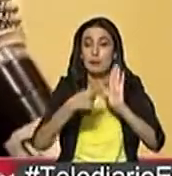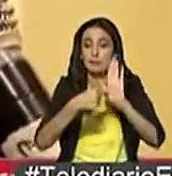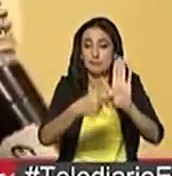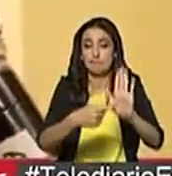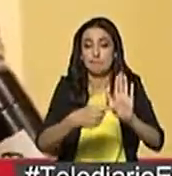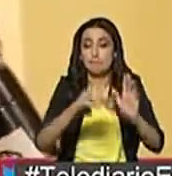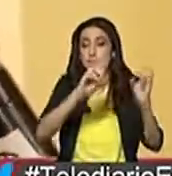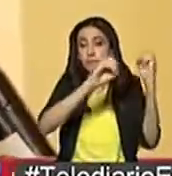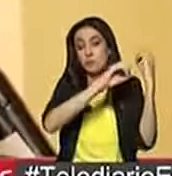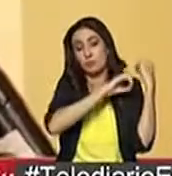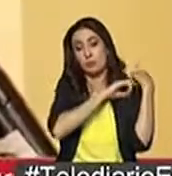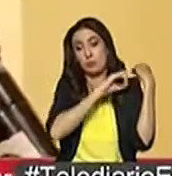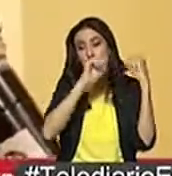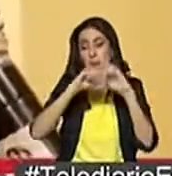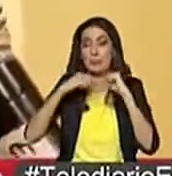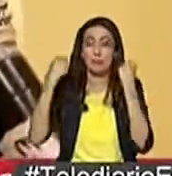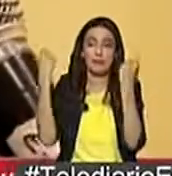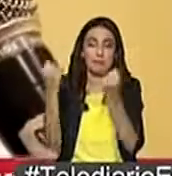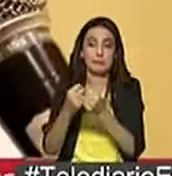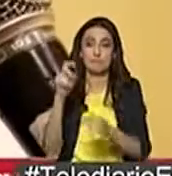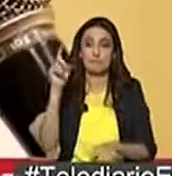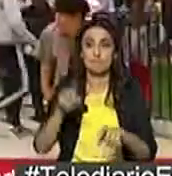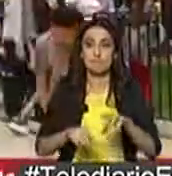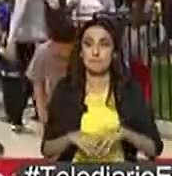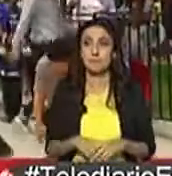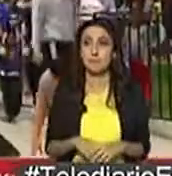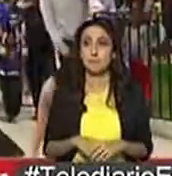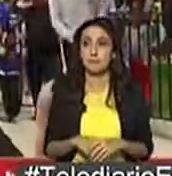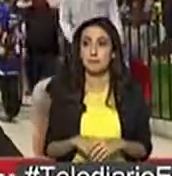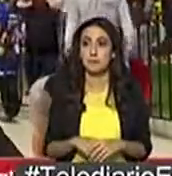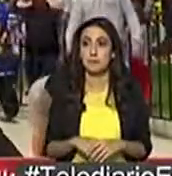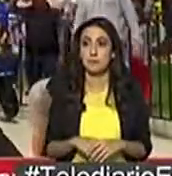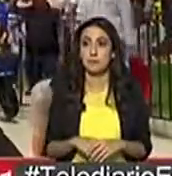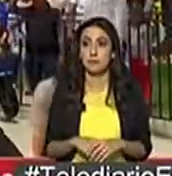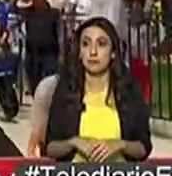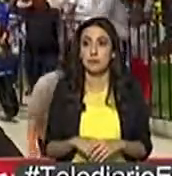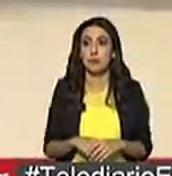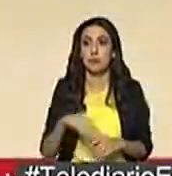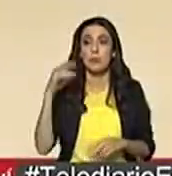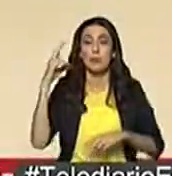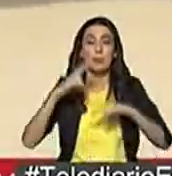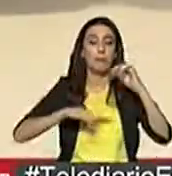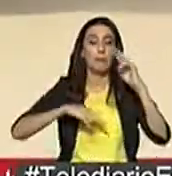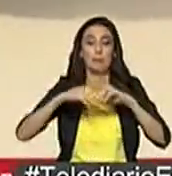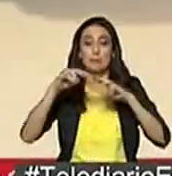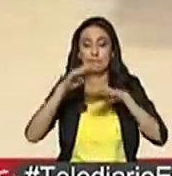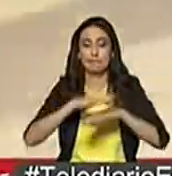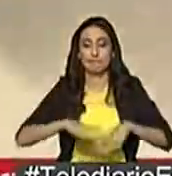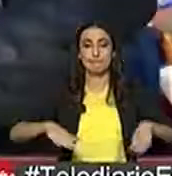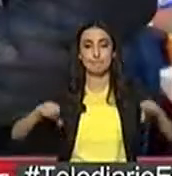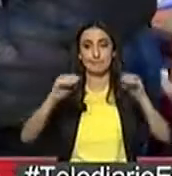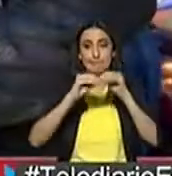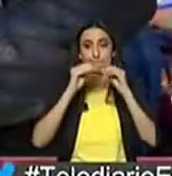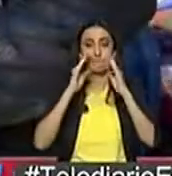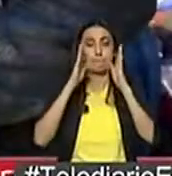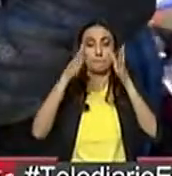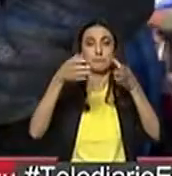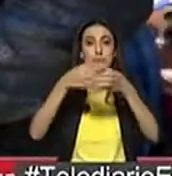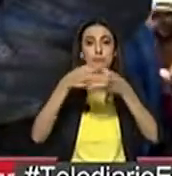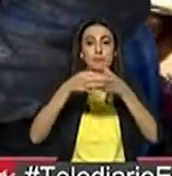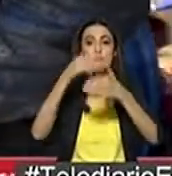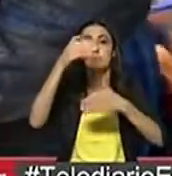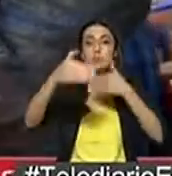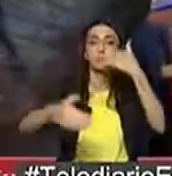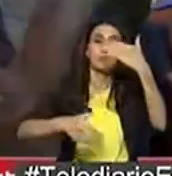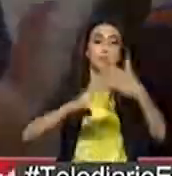obligados a hacer por X razón o por cosas externas. Obras que afianzan el carácter cultural de Loja como sede del